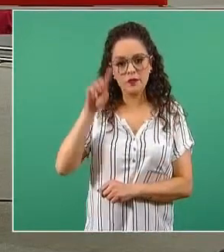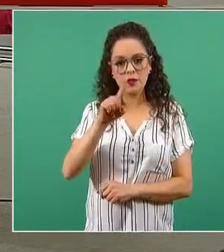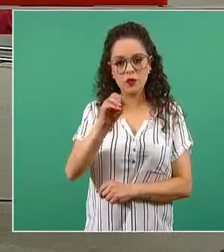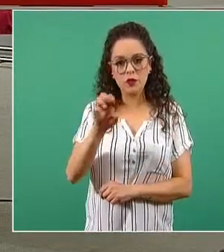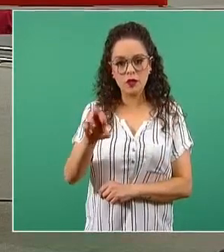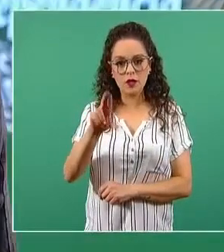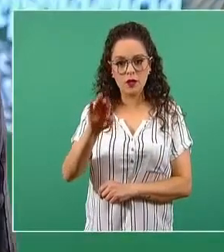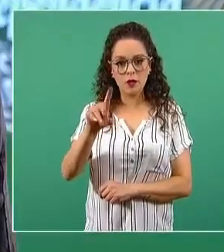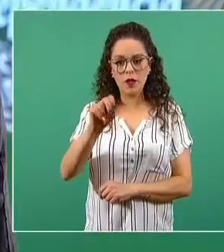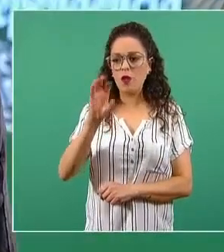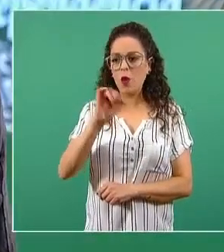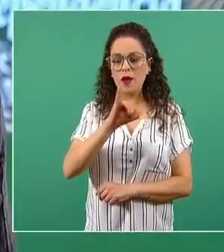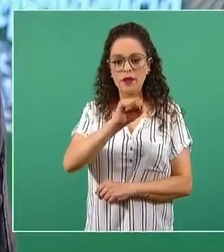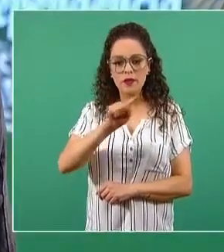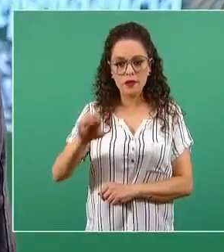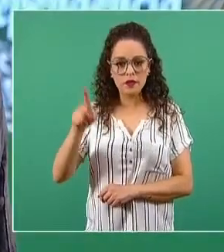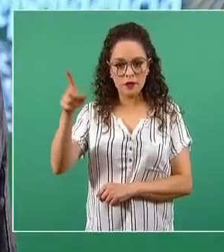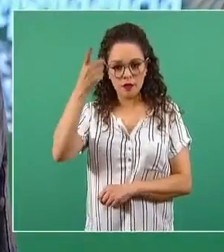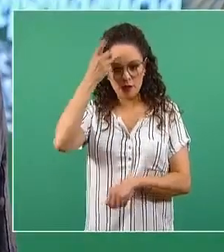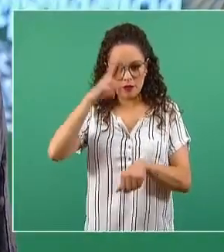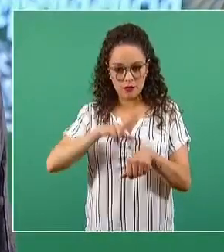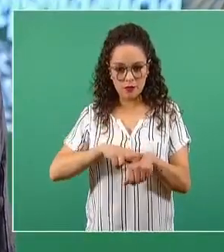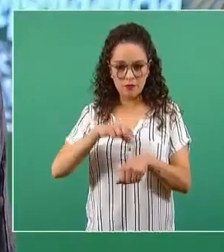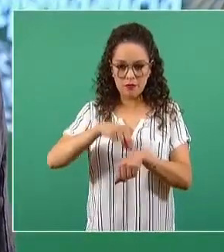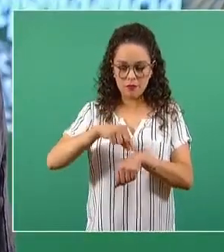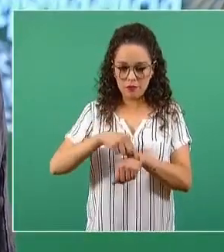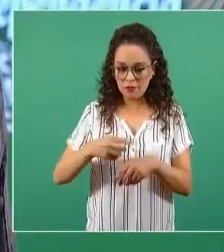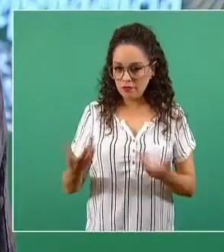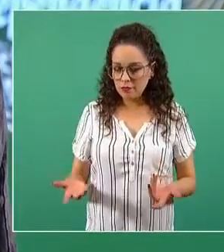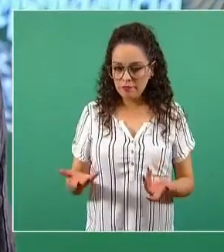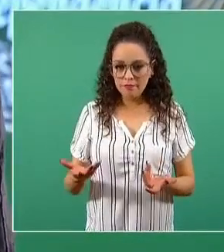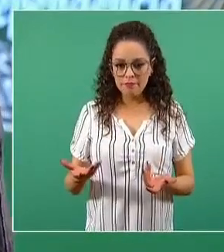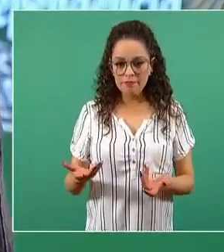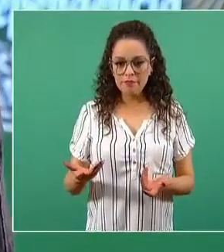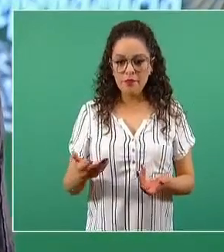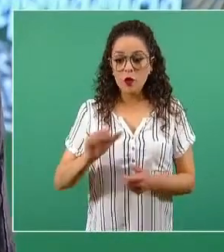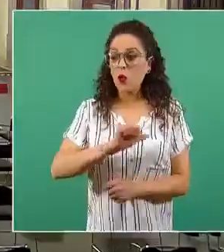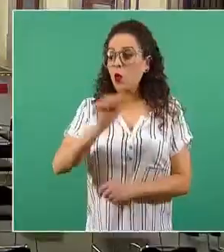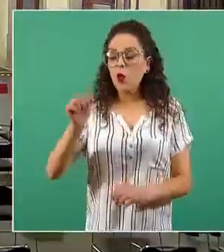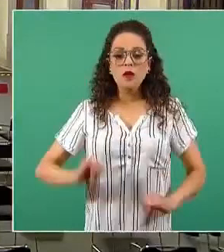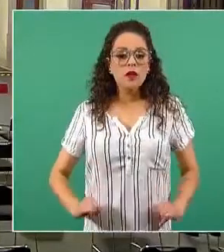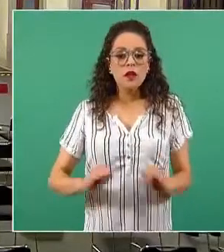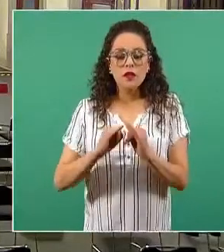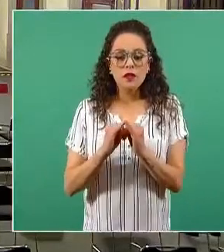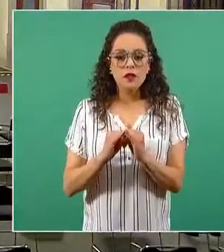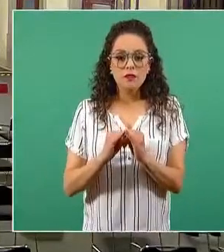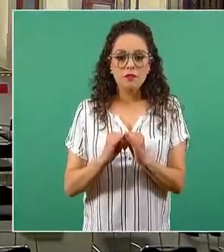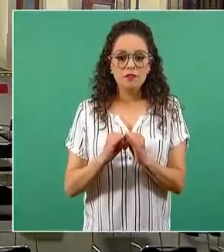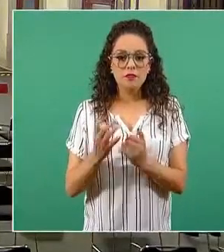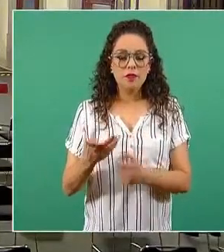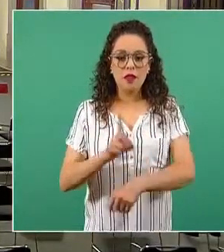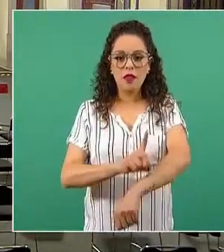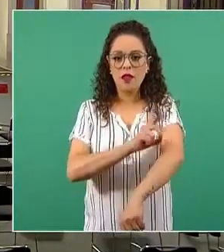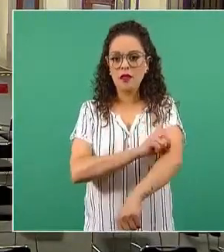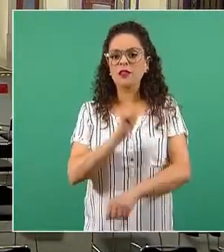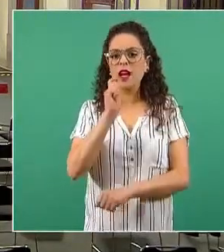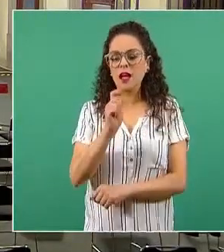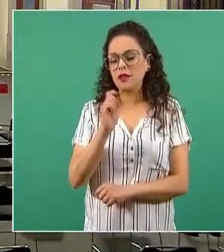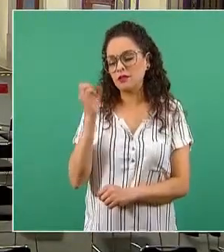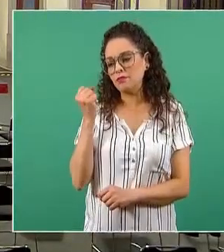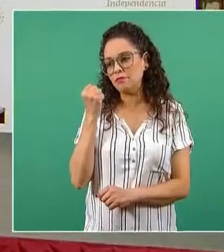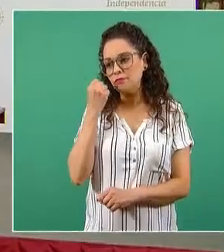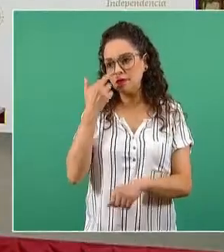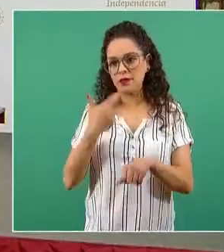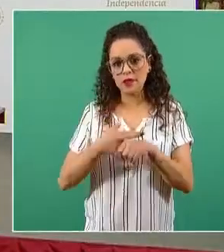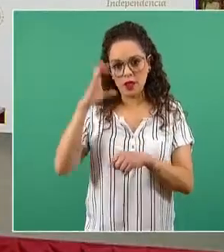representado por su titular o su director médico. Otras instituciones, desde la Secretaría de Cultura, la